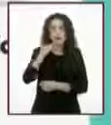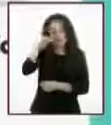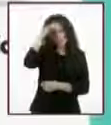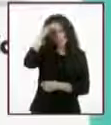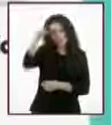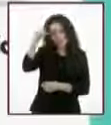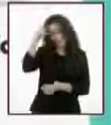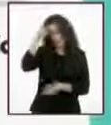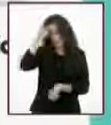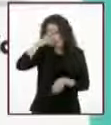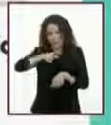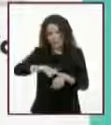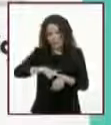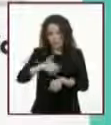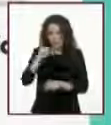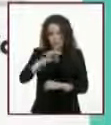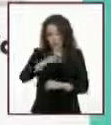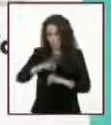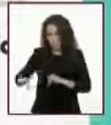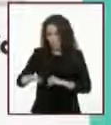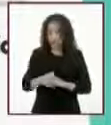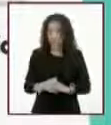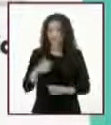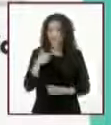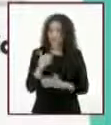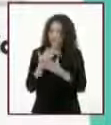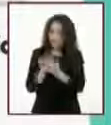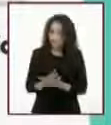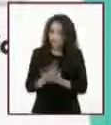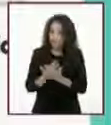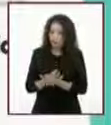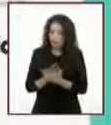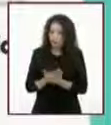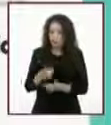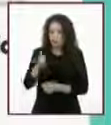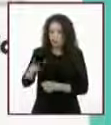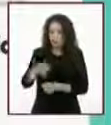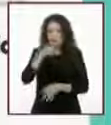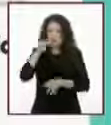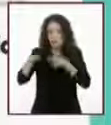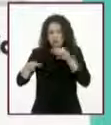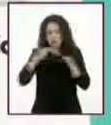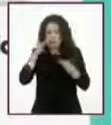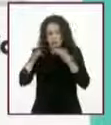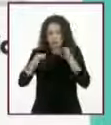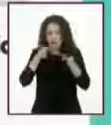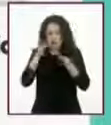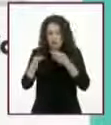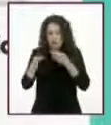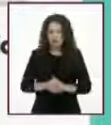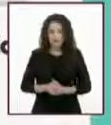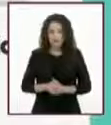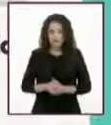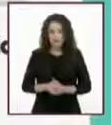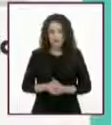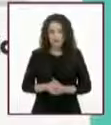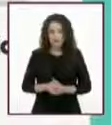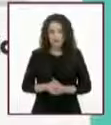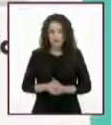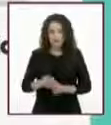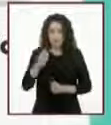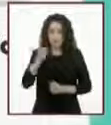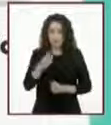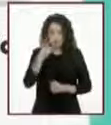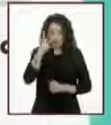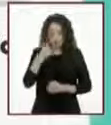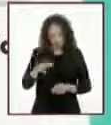Y como salida: a la espera de sus gratas noticias, se despide. Dos fórmulas de cortesías correctas